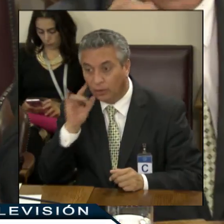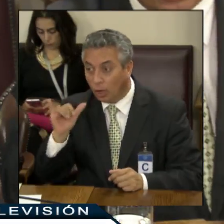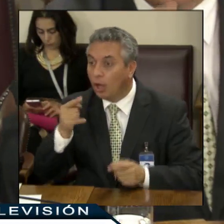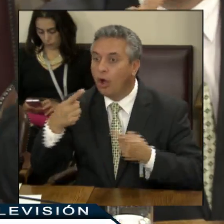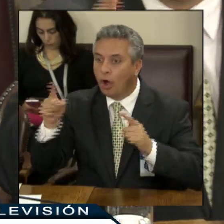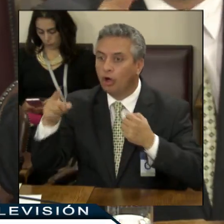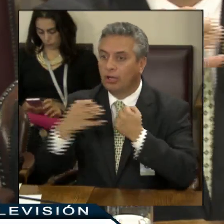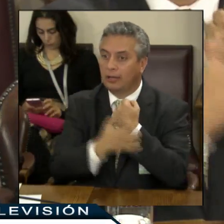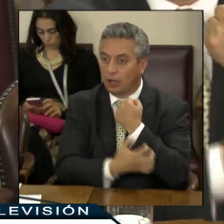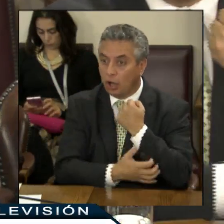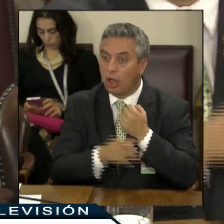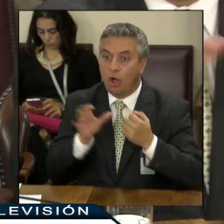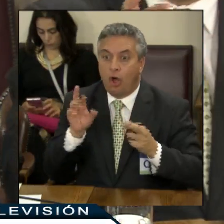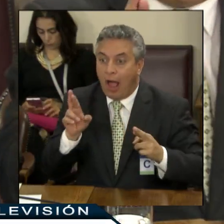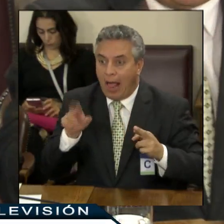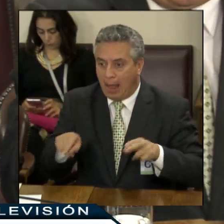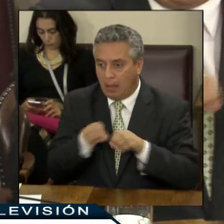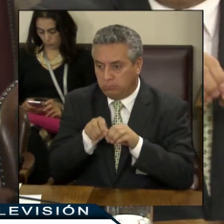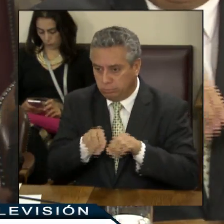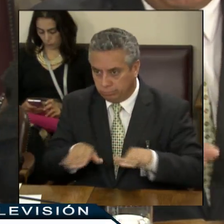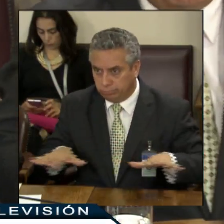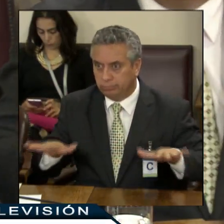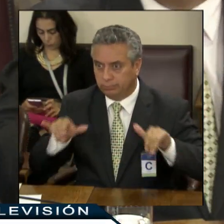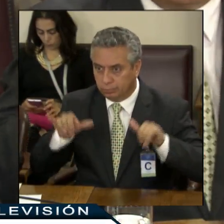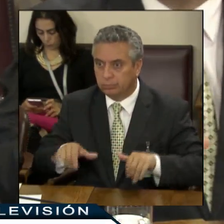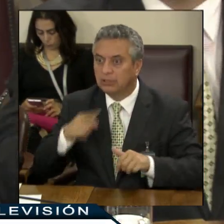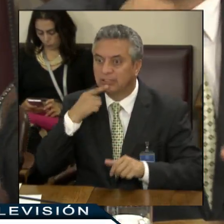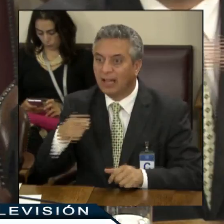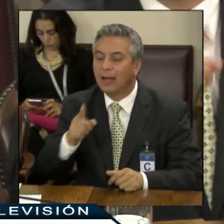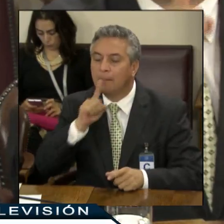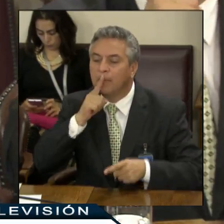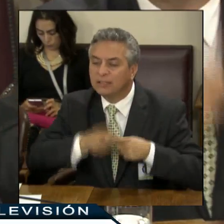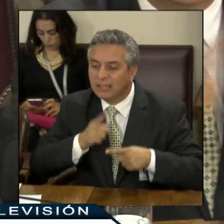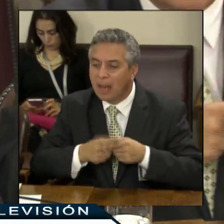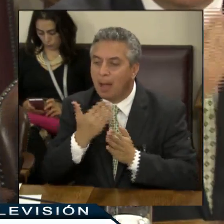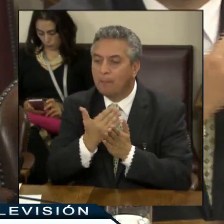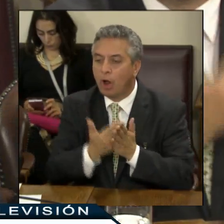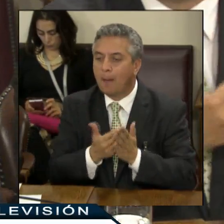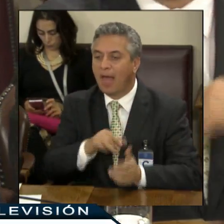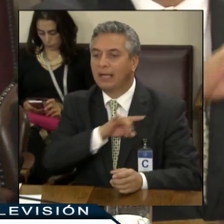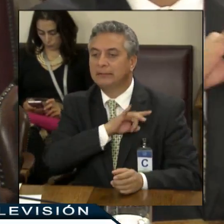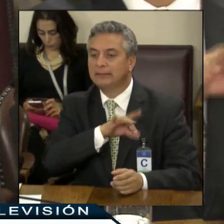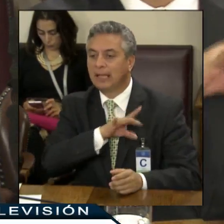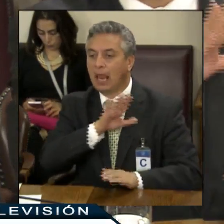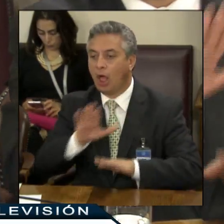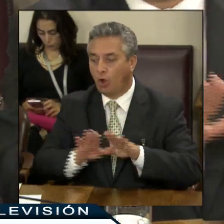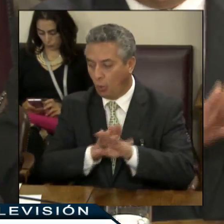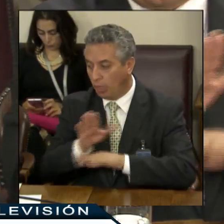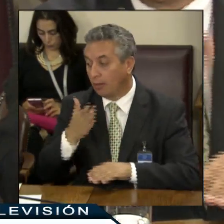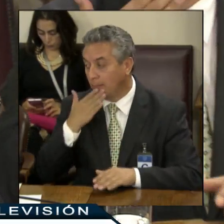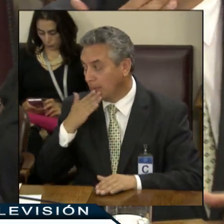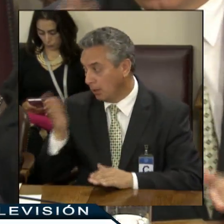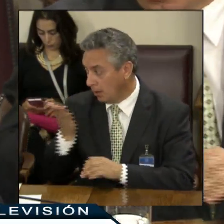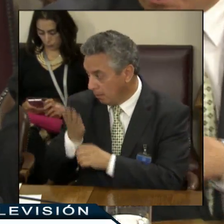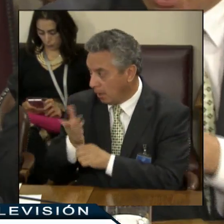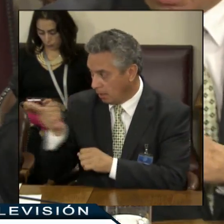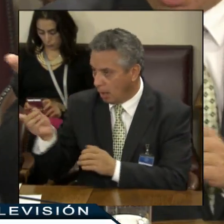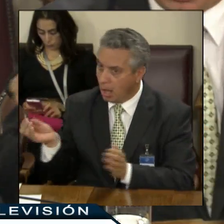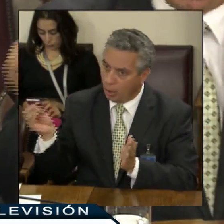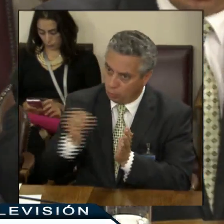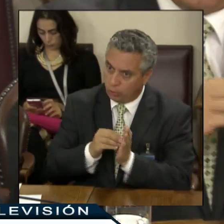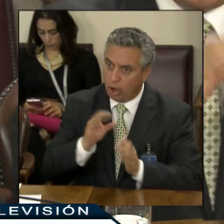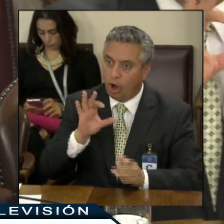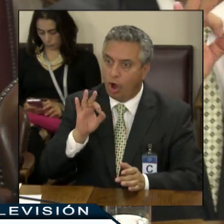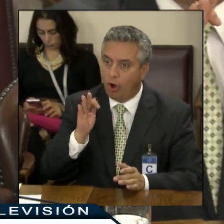y ojalá se consolide Este programa ya que se llama chile cuida Así que solicitarle también incluir esto en el